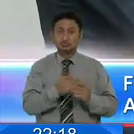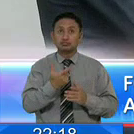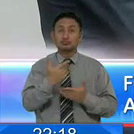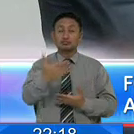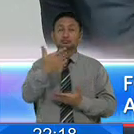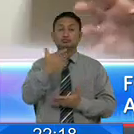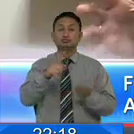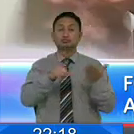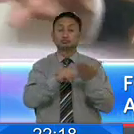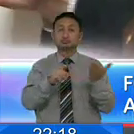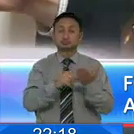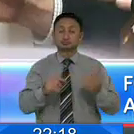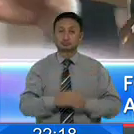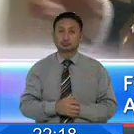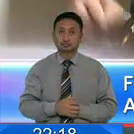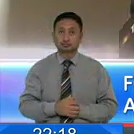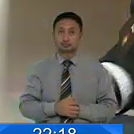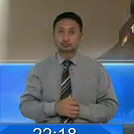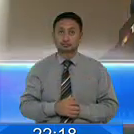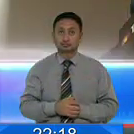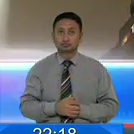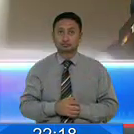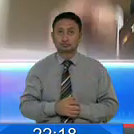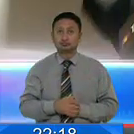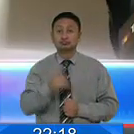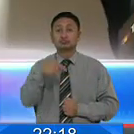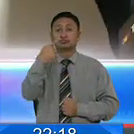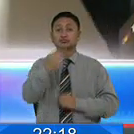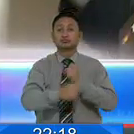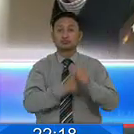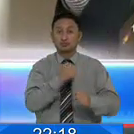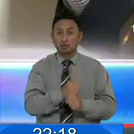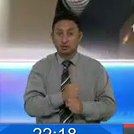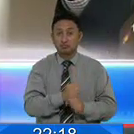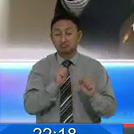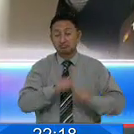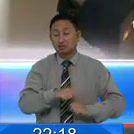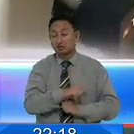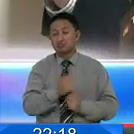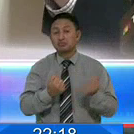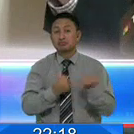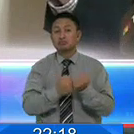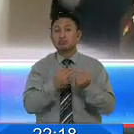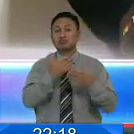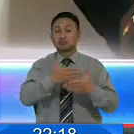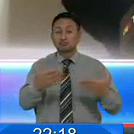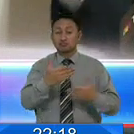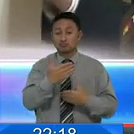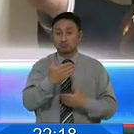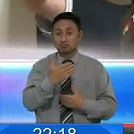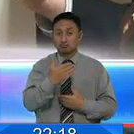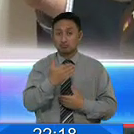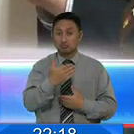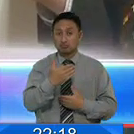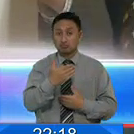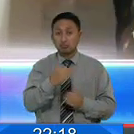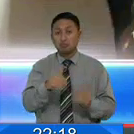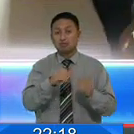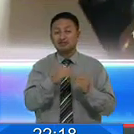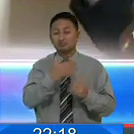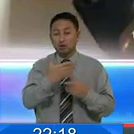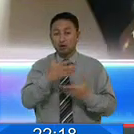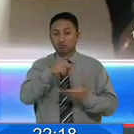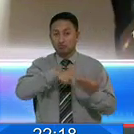política fiscal. Lo que queda, que va a quedar mucho para el año próximo, permite el financiamiento de las obras de lo que se pretende hacer,